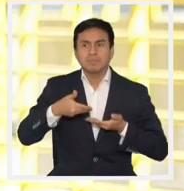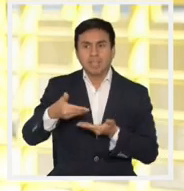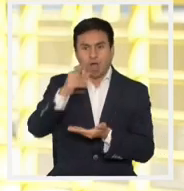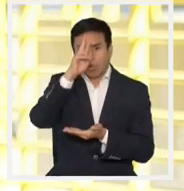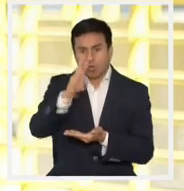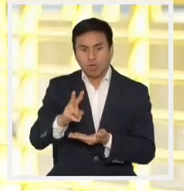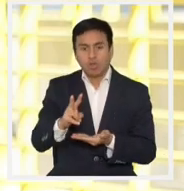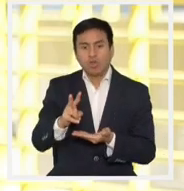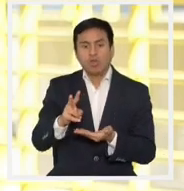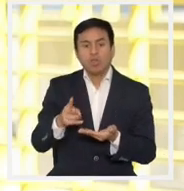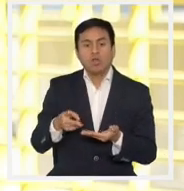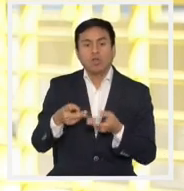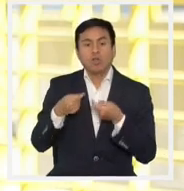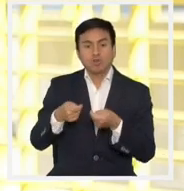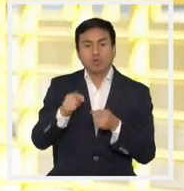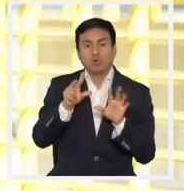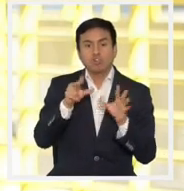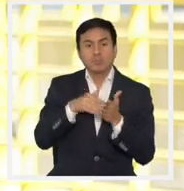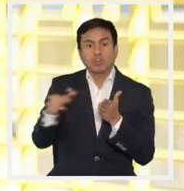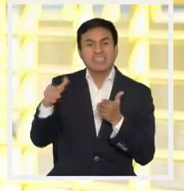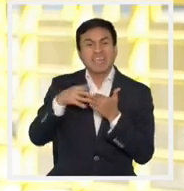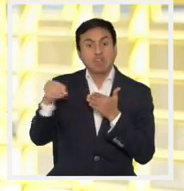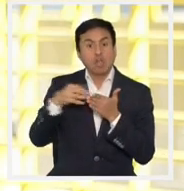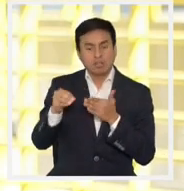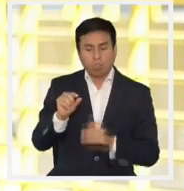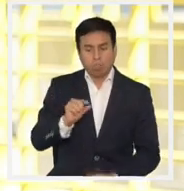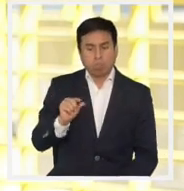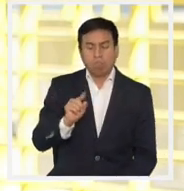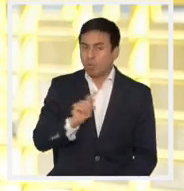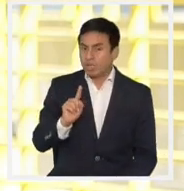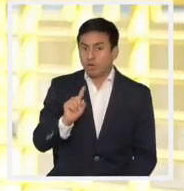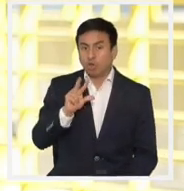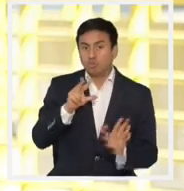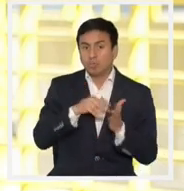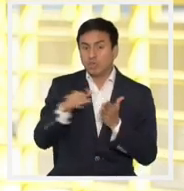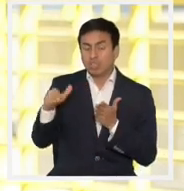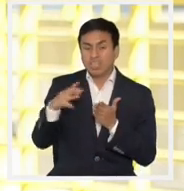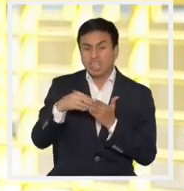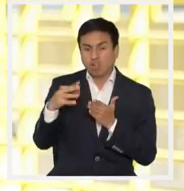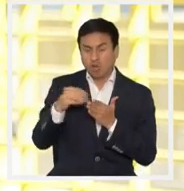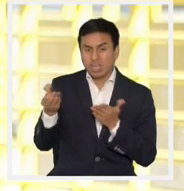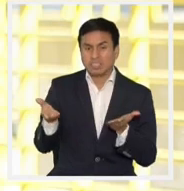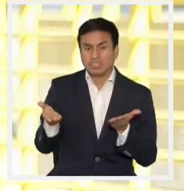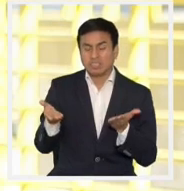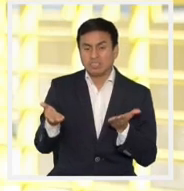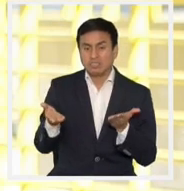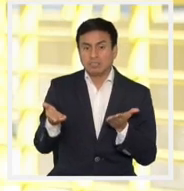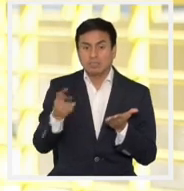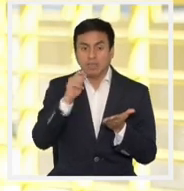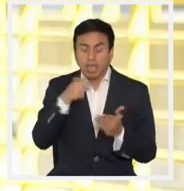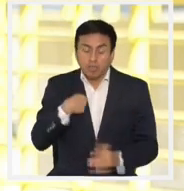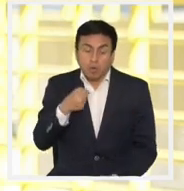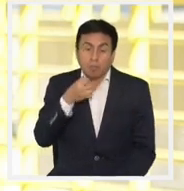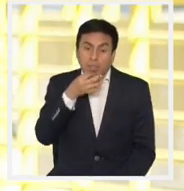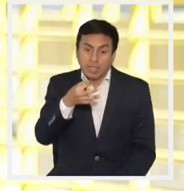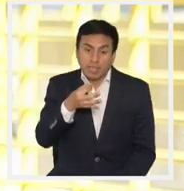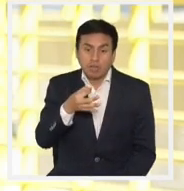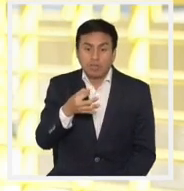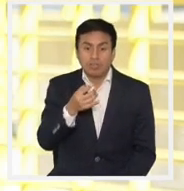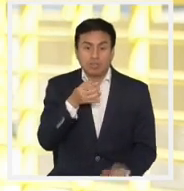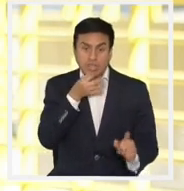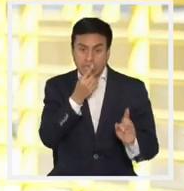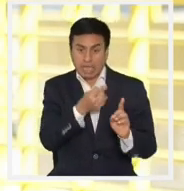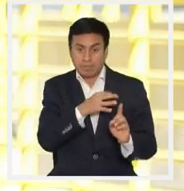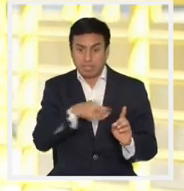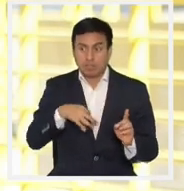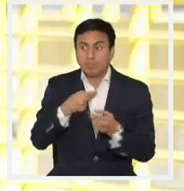invitado de honor tiene un costo asociado del orden de los 8 millones de dólares. No es poca plata, 8 millones de dólares. Lo que yo planteo, se lo planteé a él y